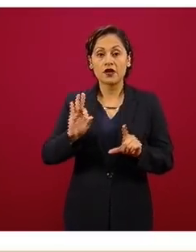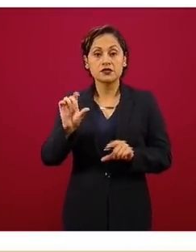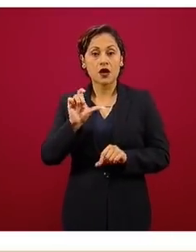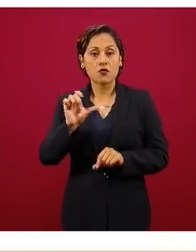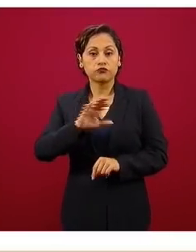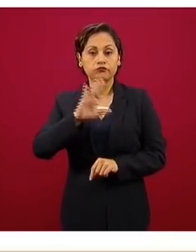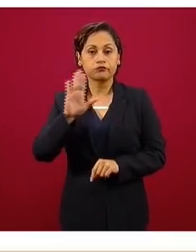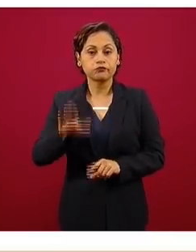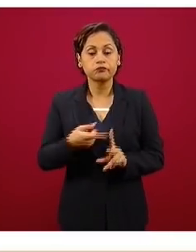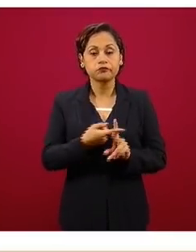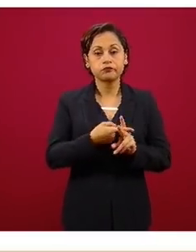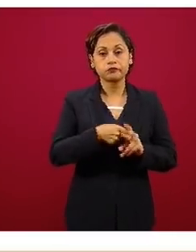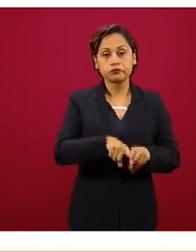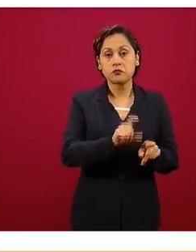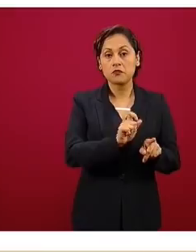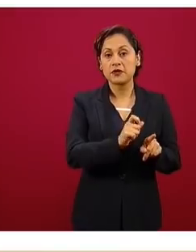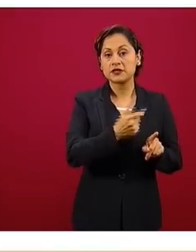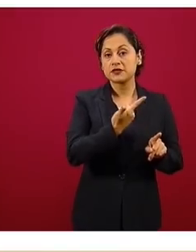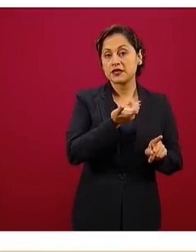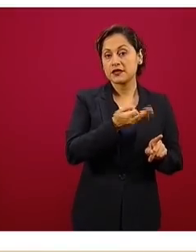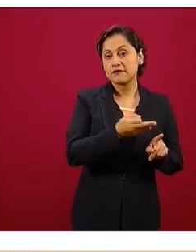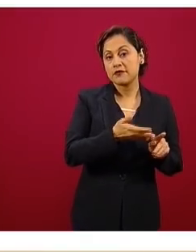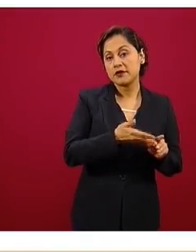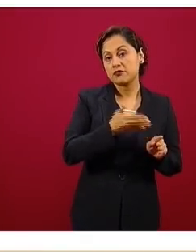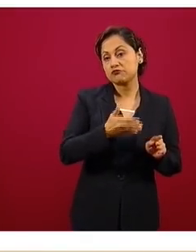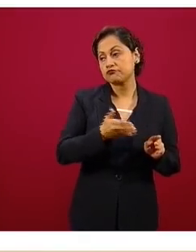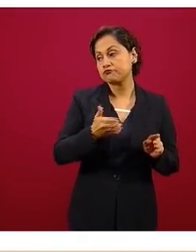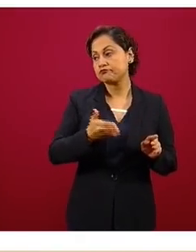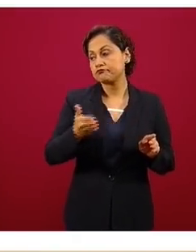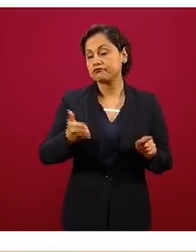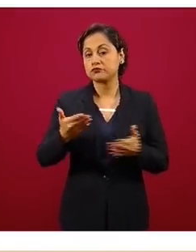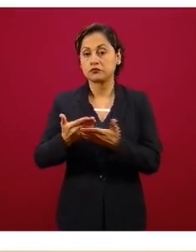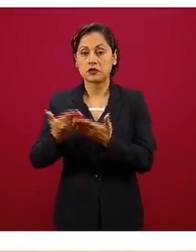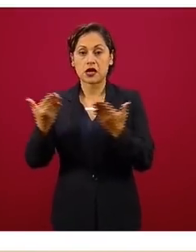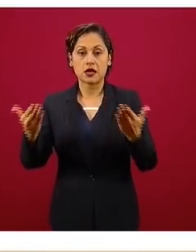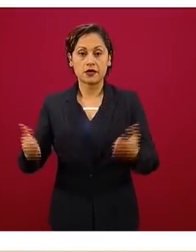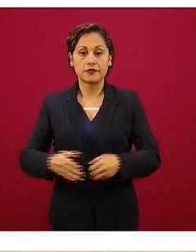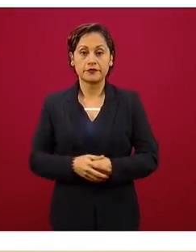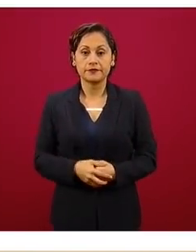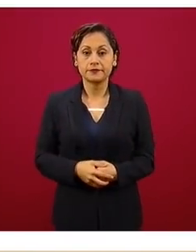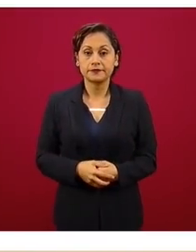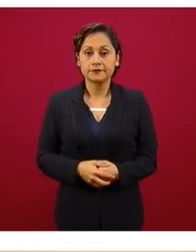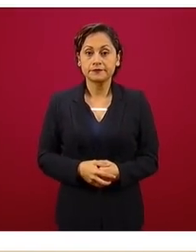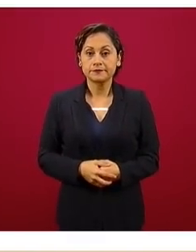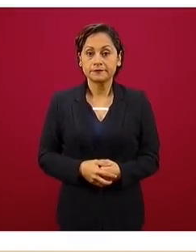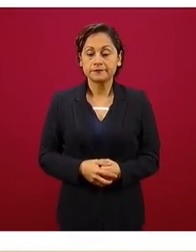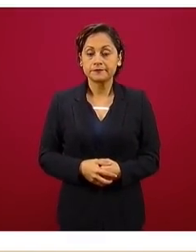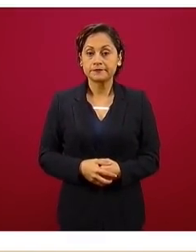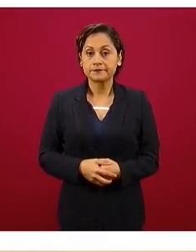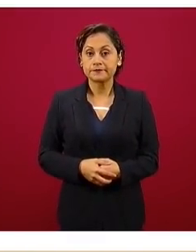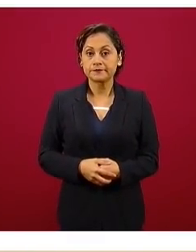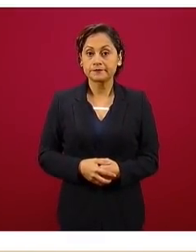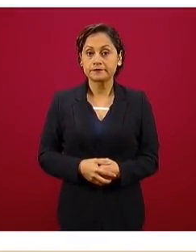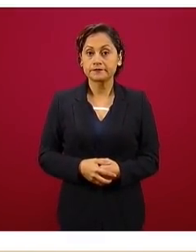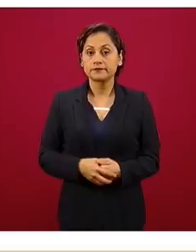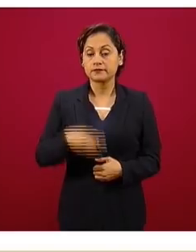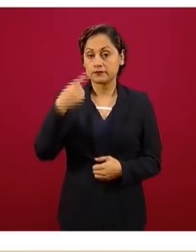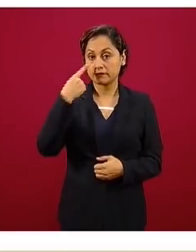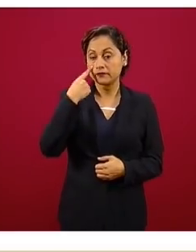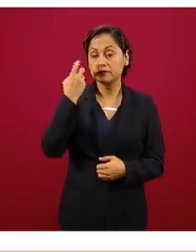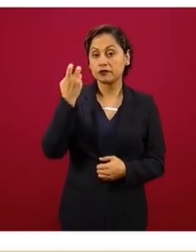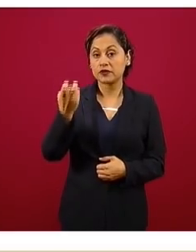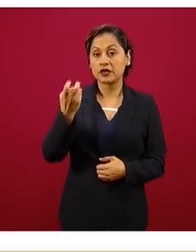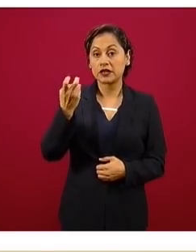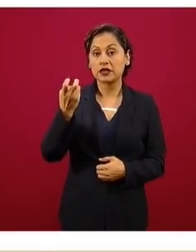que inicia desde el 27 de febrero y se van representando las distintas ocurrencias. Aquí hay un